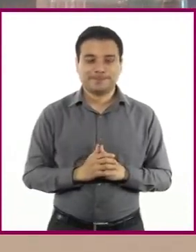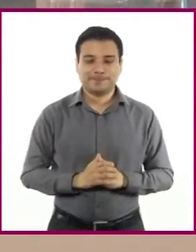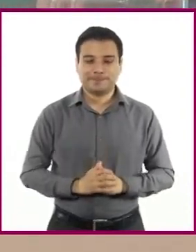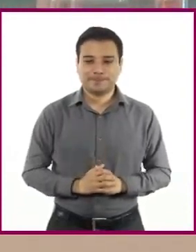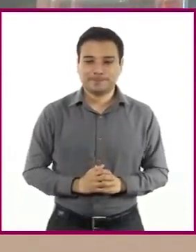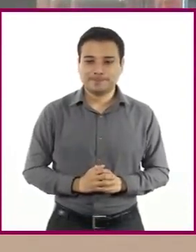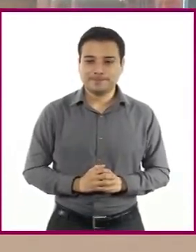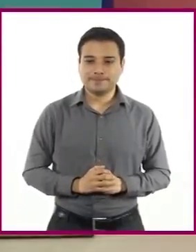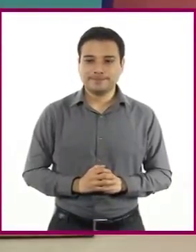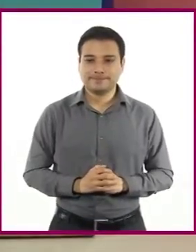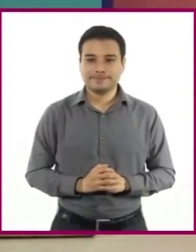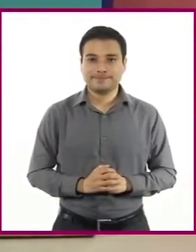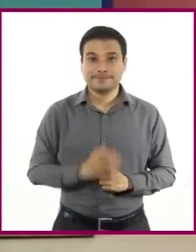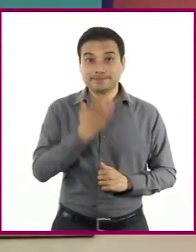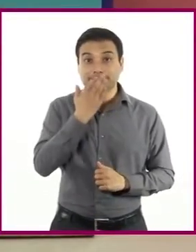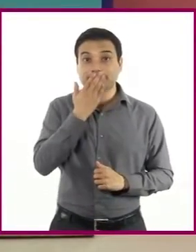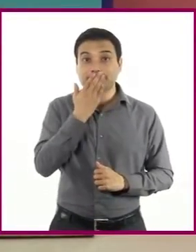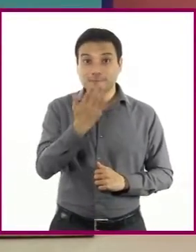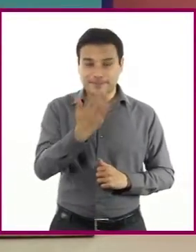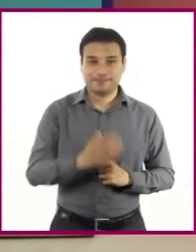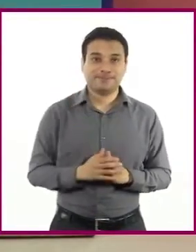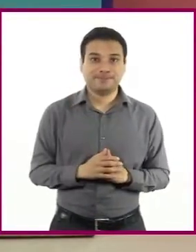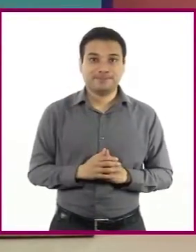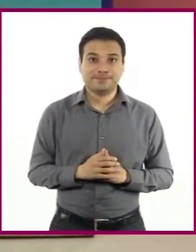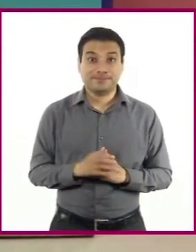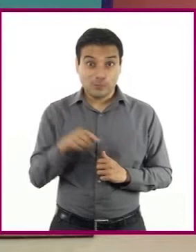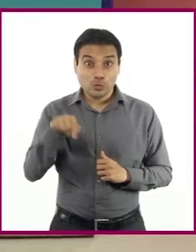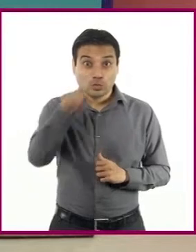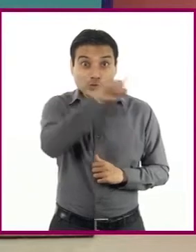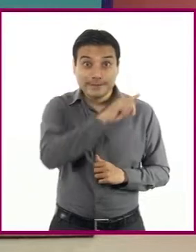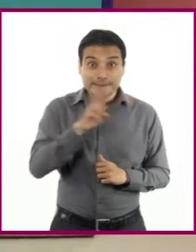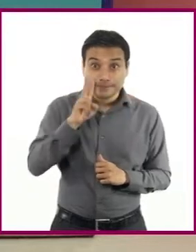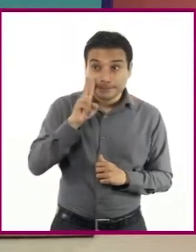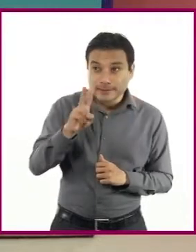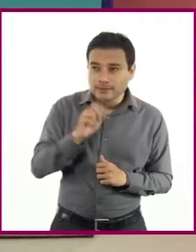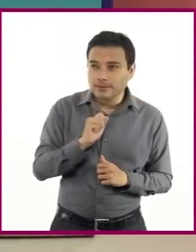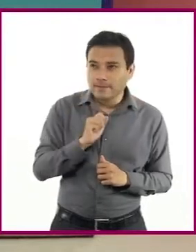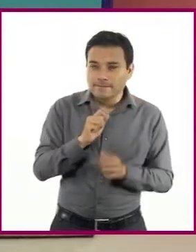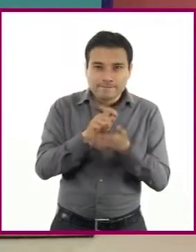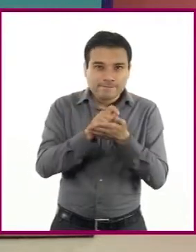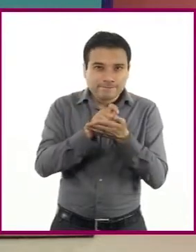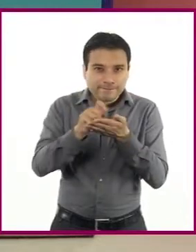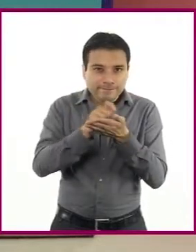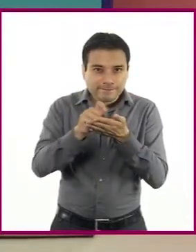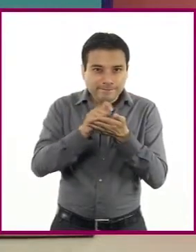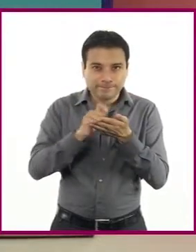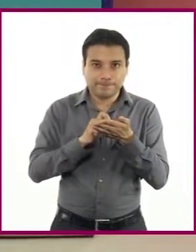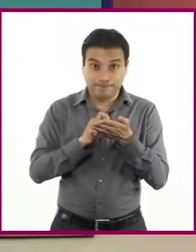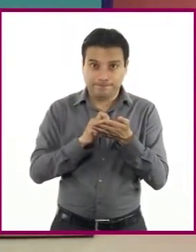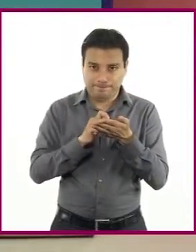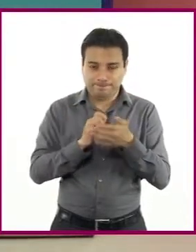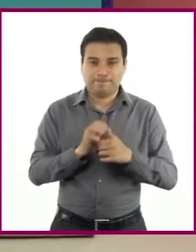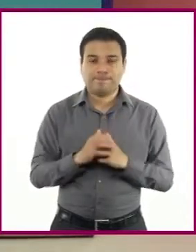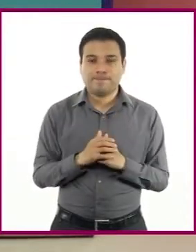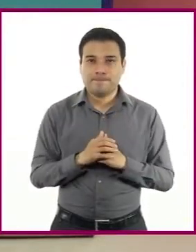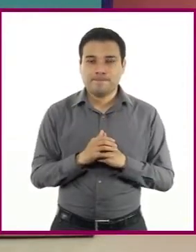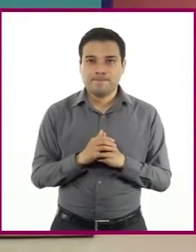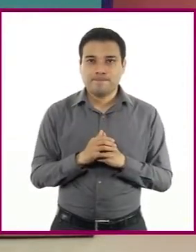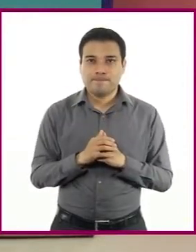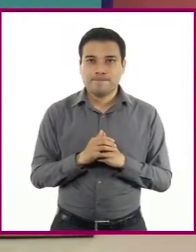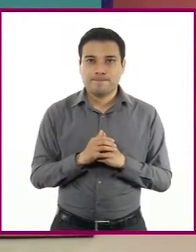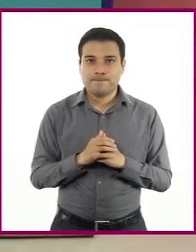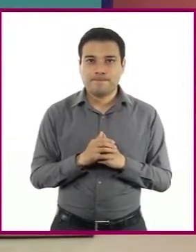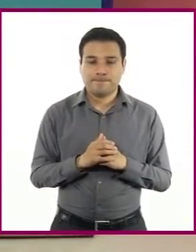primer procedimiento. Muy bien. Tomen nota de las ecuaciones que les presentaremos a continuación para que en ellas